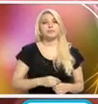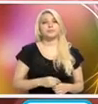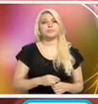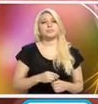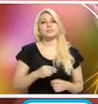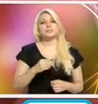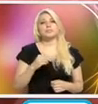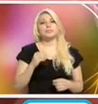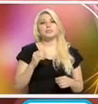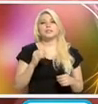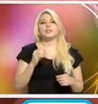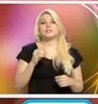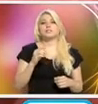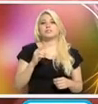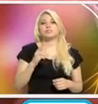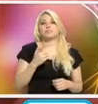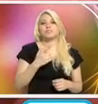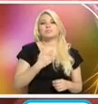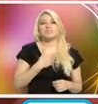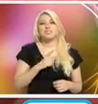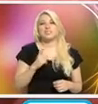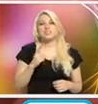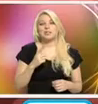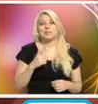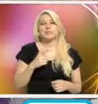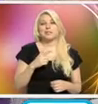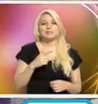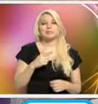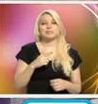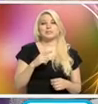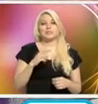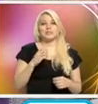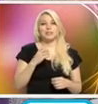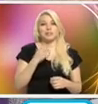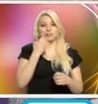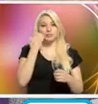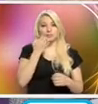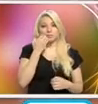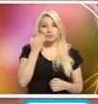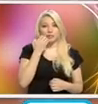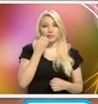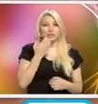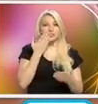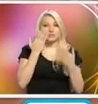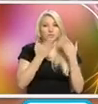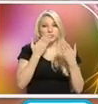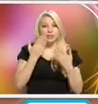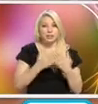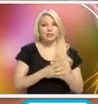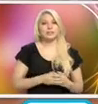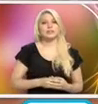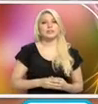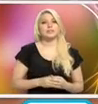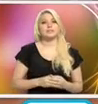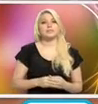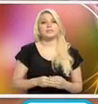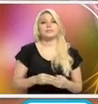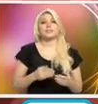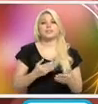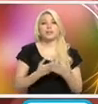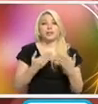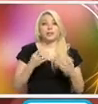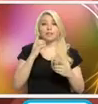empieza a meter a deportes extremos, donde además el muchacho es talentosísimo y exitosísimo. Y hoy es uno de los empresarios más exitosos en México en deportes